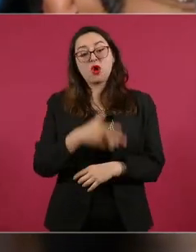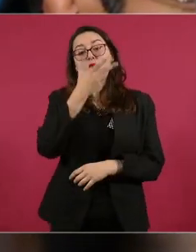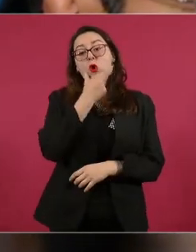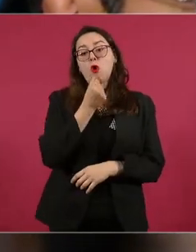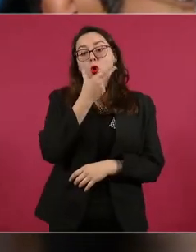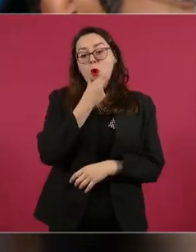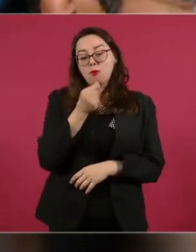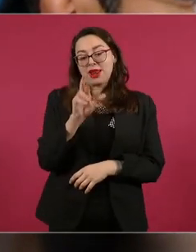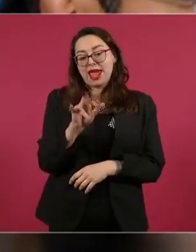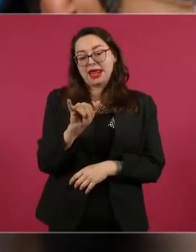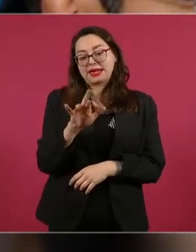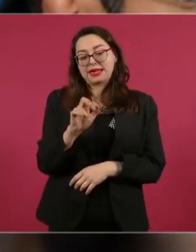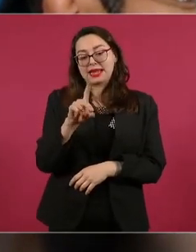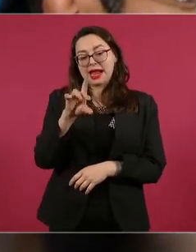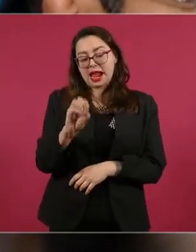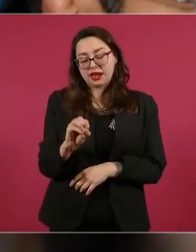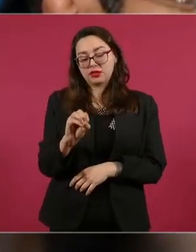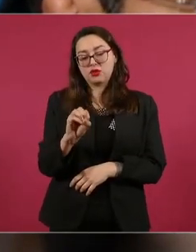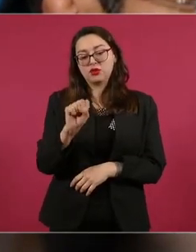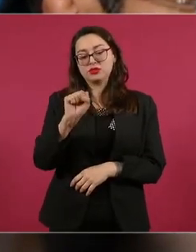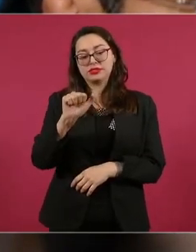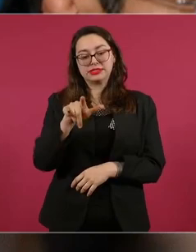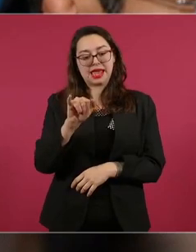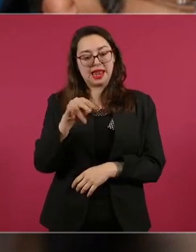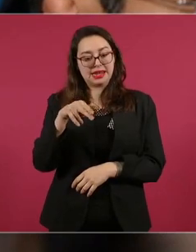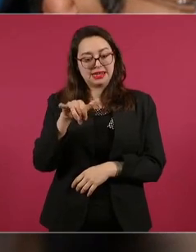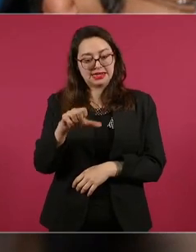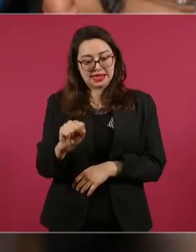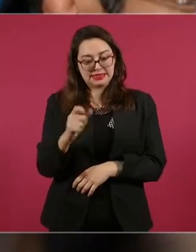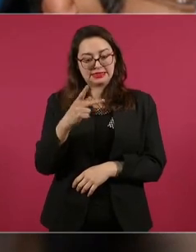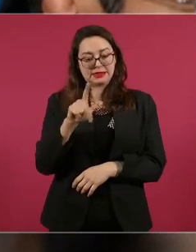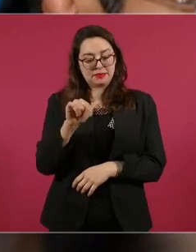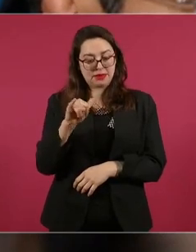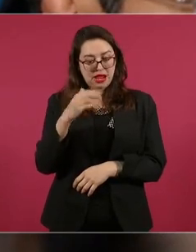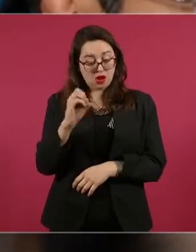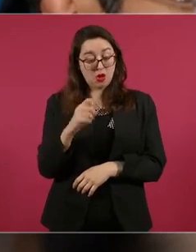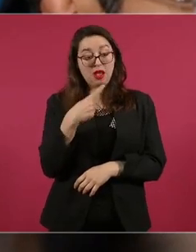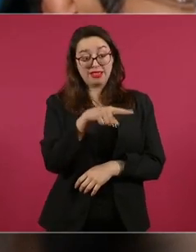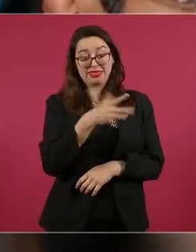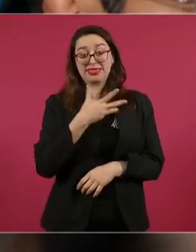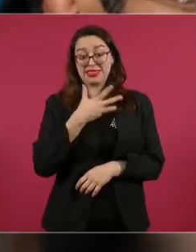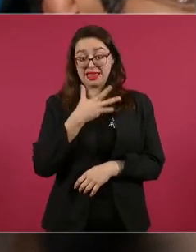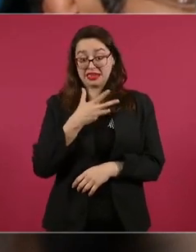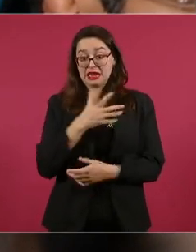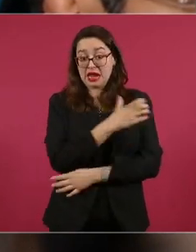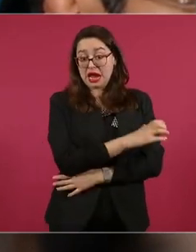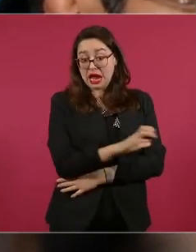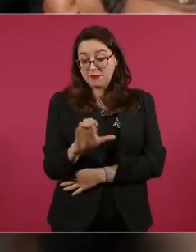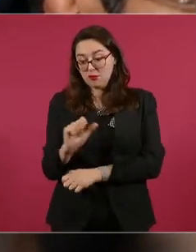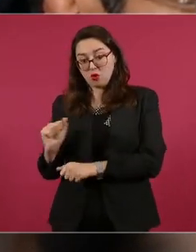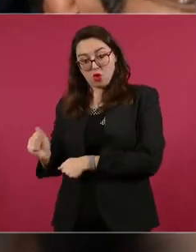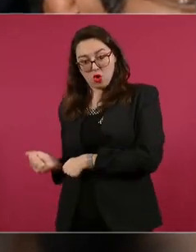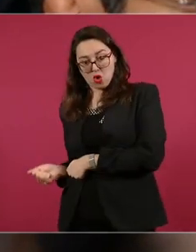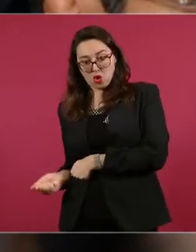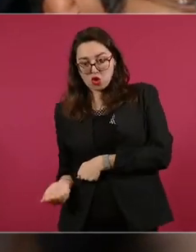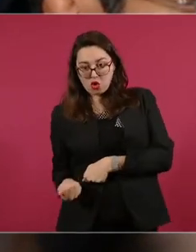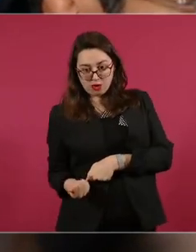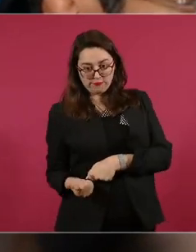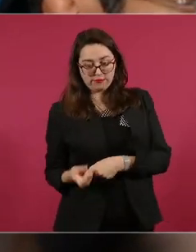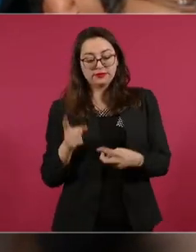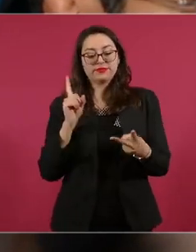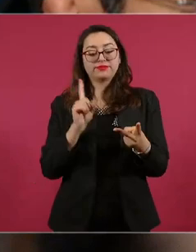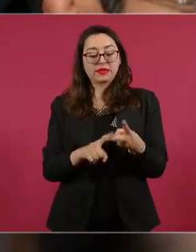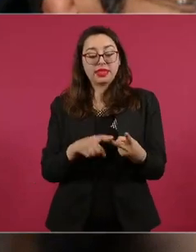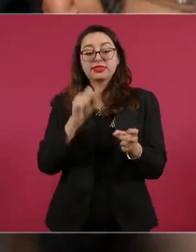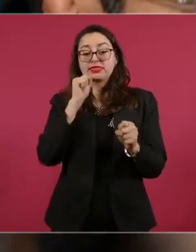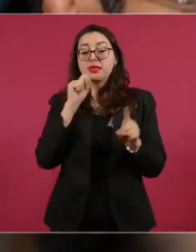complejo turístico de Bahías de Huatulco. En este gobierno ya se había concluido la concesión, sin embargo, se le extendió hasta 2027.